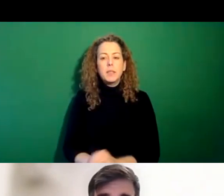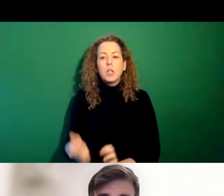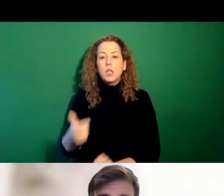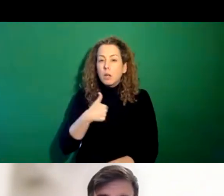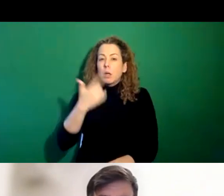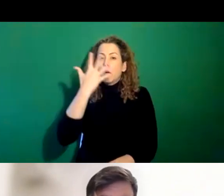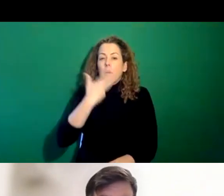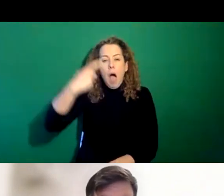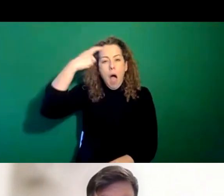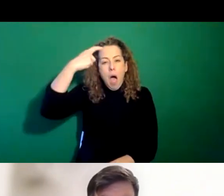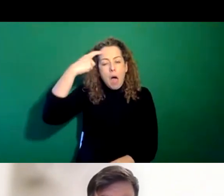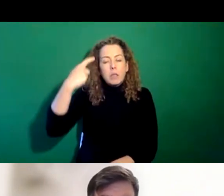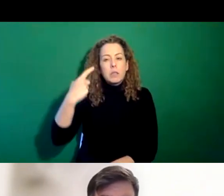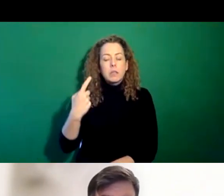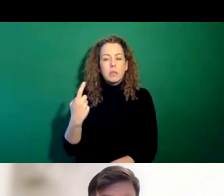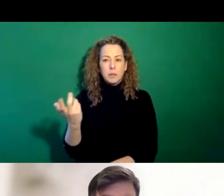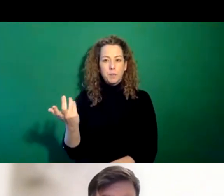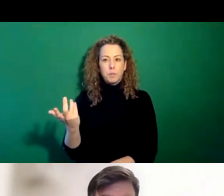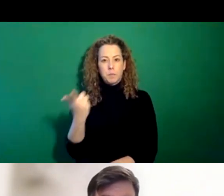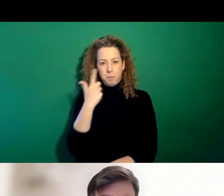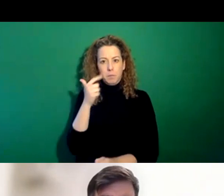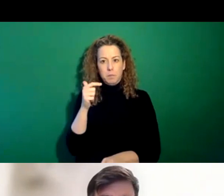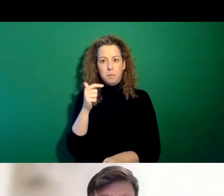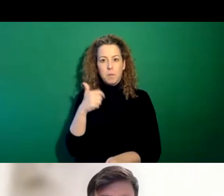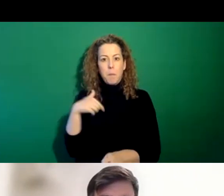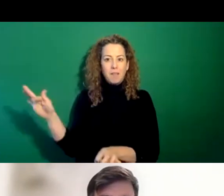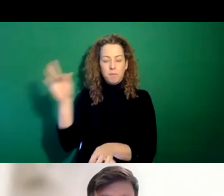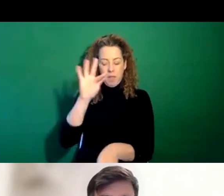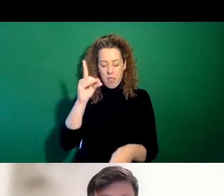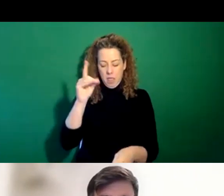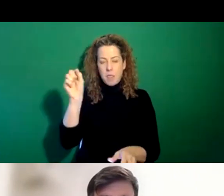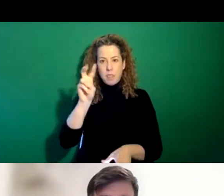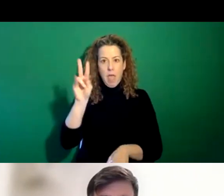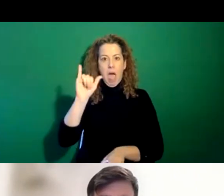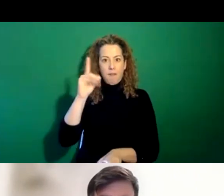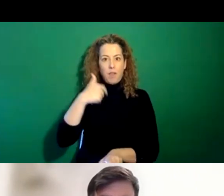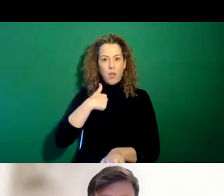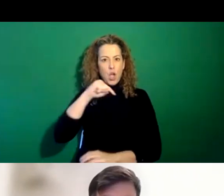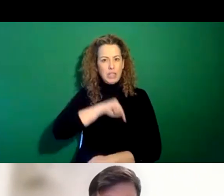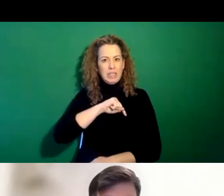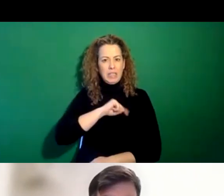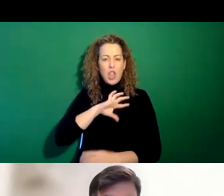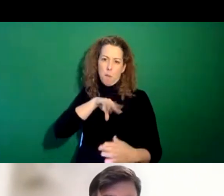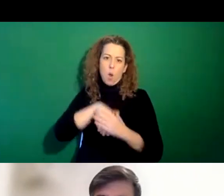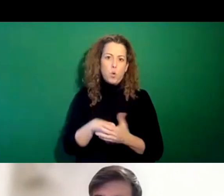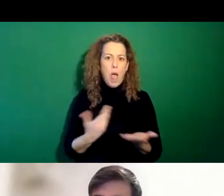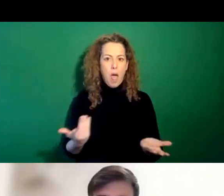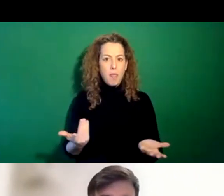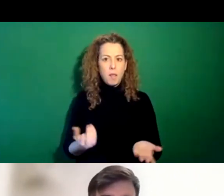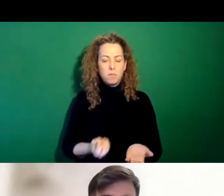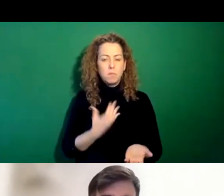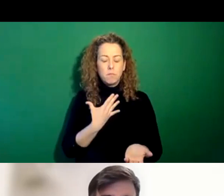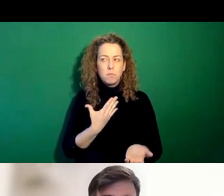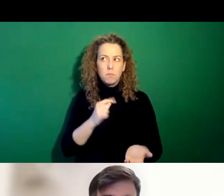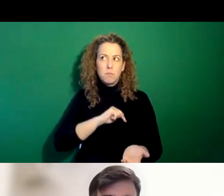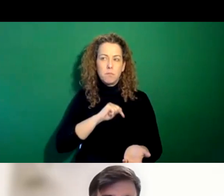gustaría saber, y esta ya sería para David, y yo también me siento involucrado, por lo menos anteriormente, creo